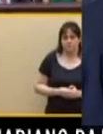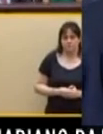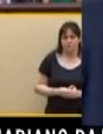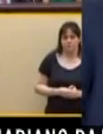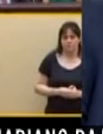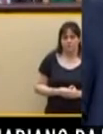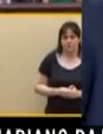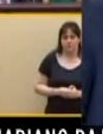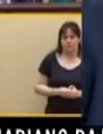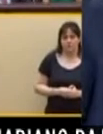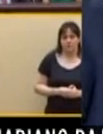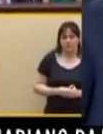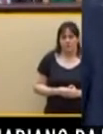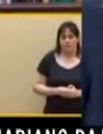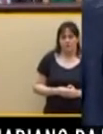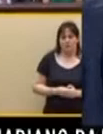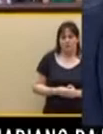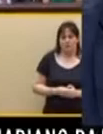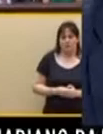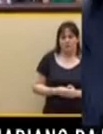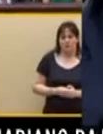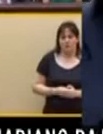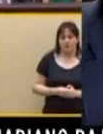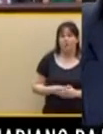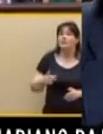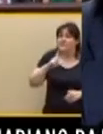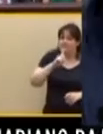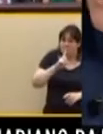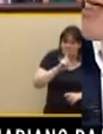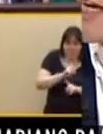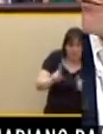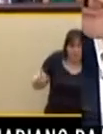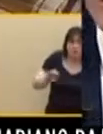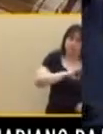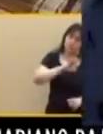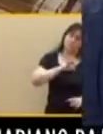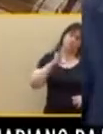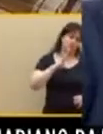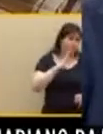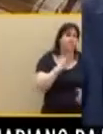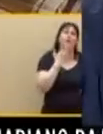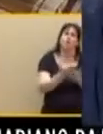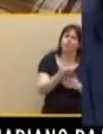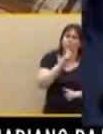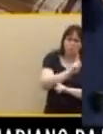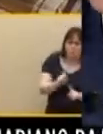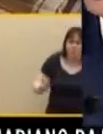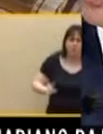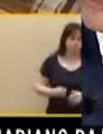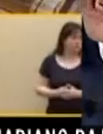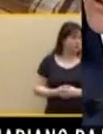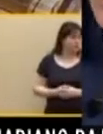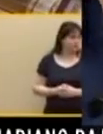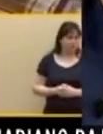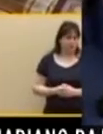están muy lejos de los 176 que son necesarios porque moción de censura sacarla por mayoría absoluta o bien que ganes unas elecciones y haya habido elecciones dos